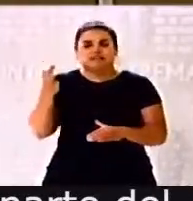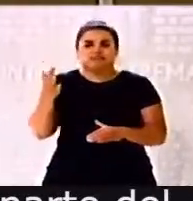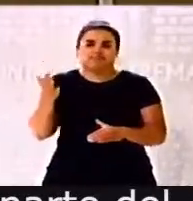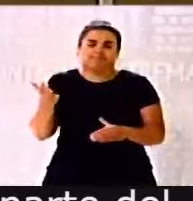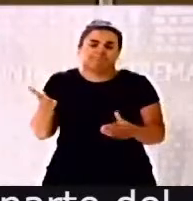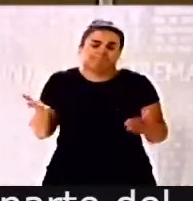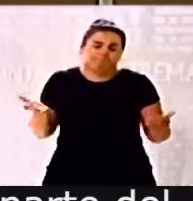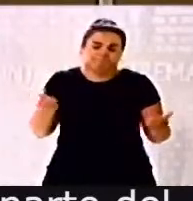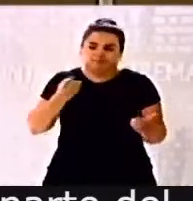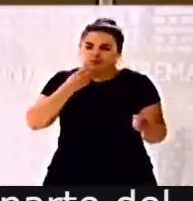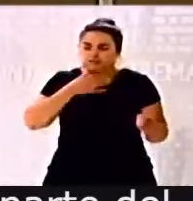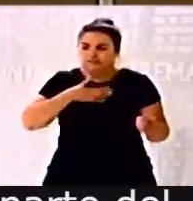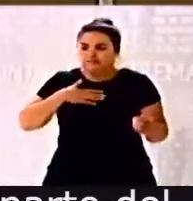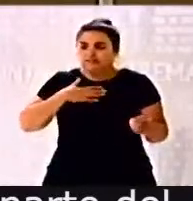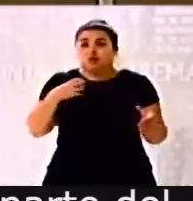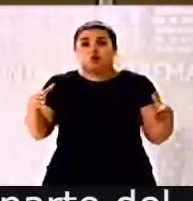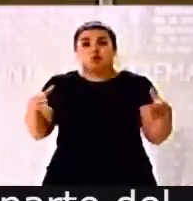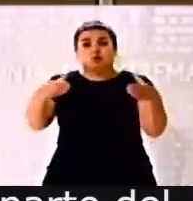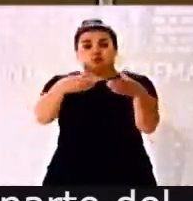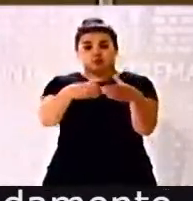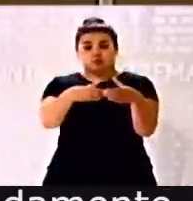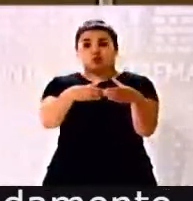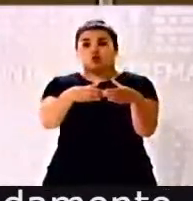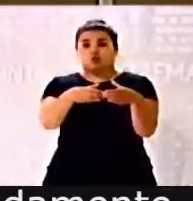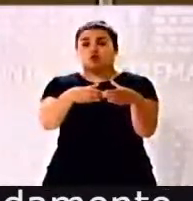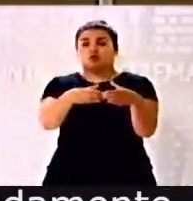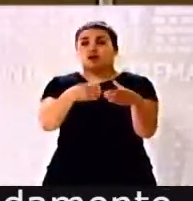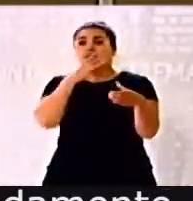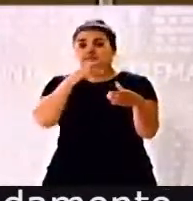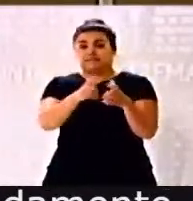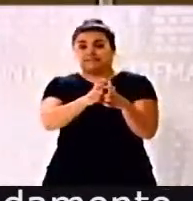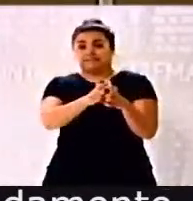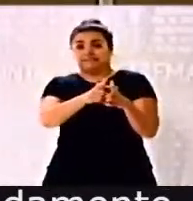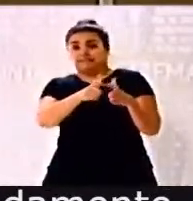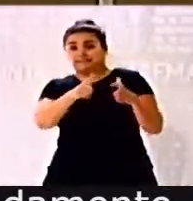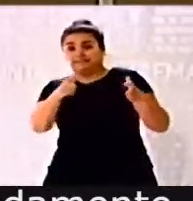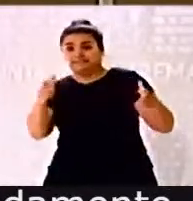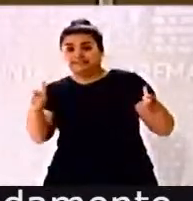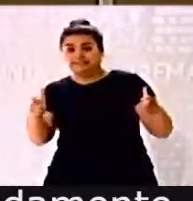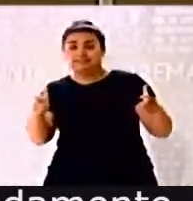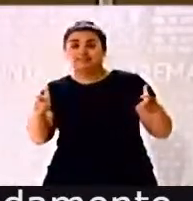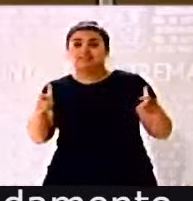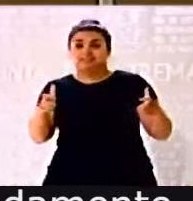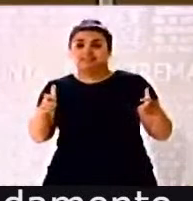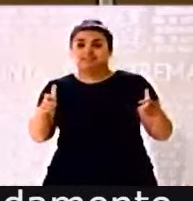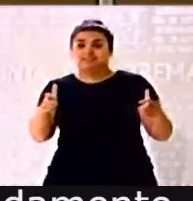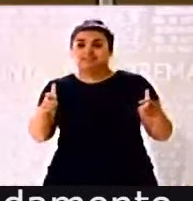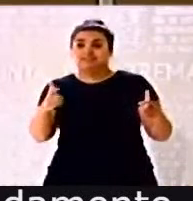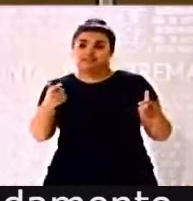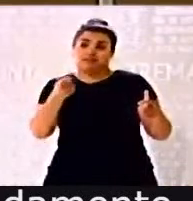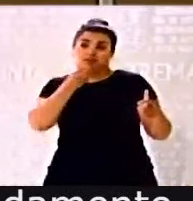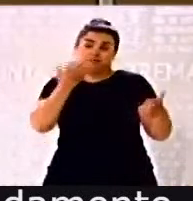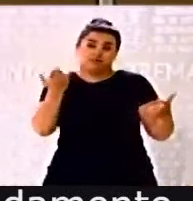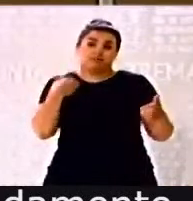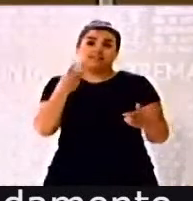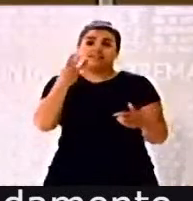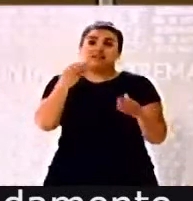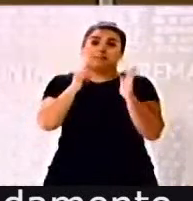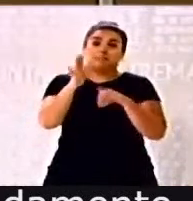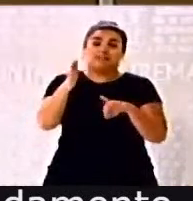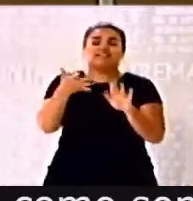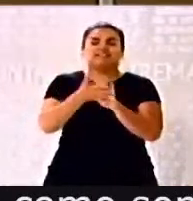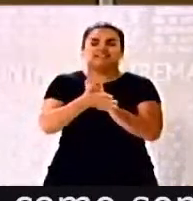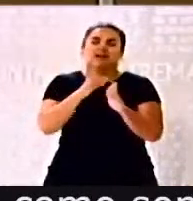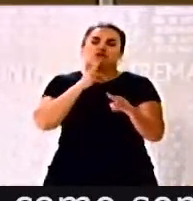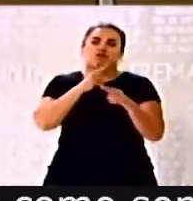el agrupamiento de casos, el incremento de casos que, como son más de 3, podemos hablar de